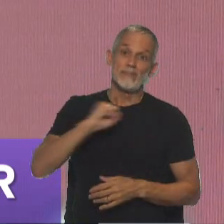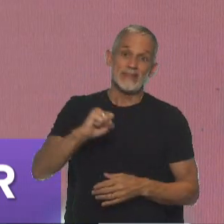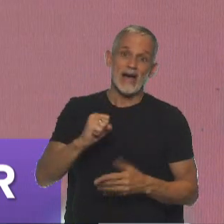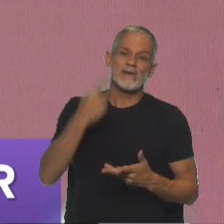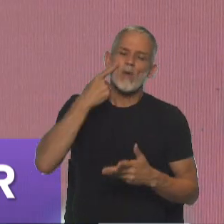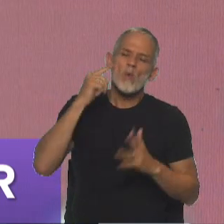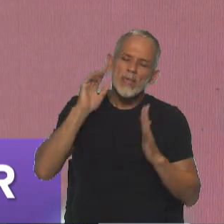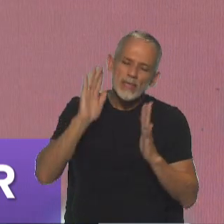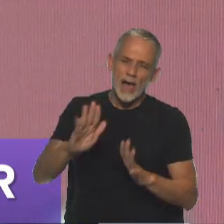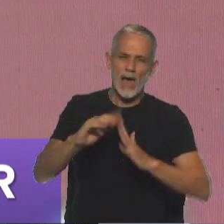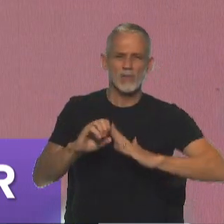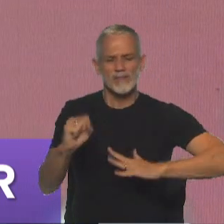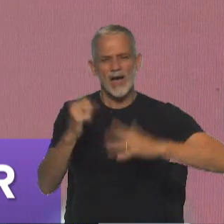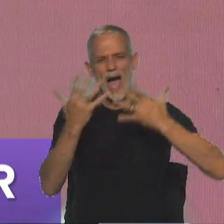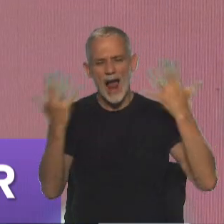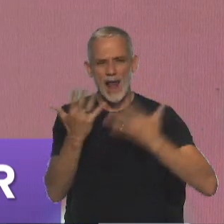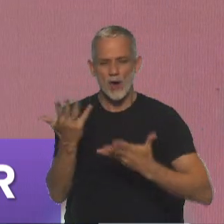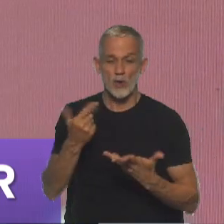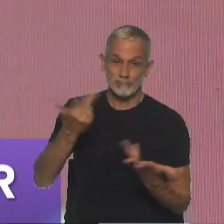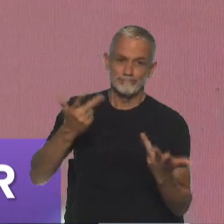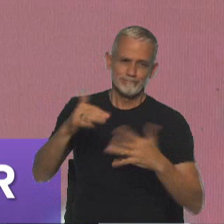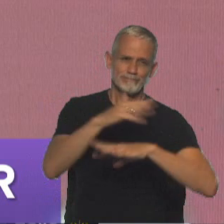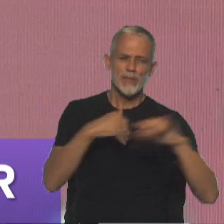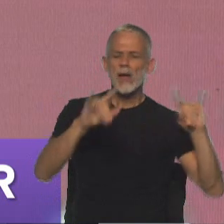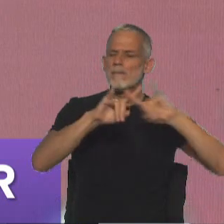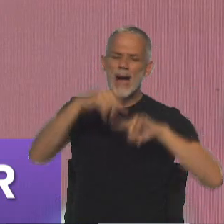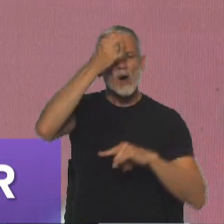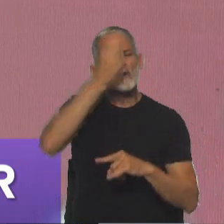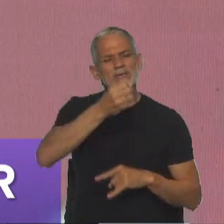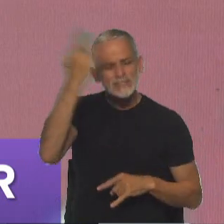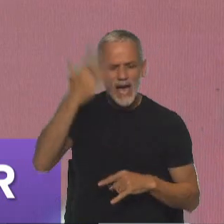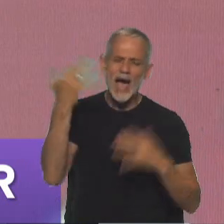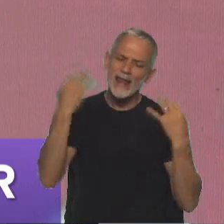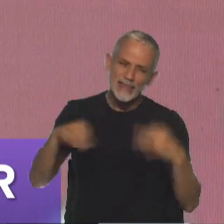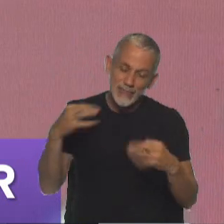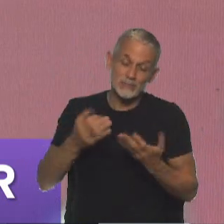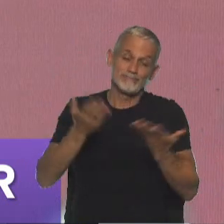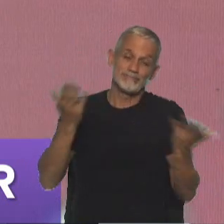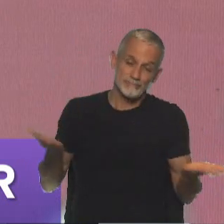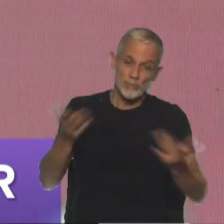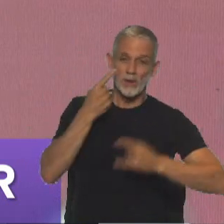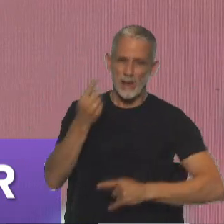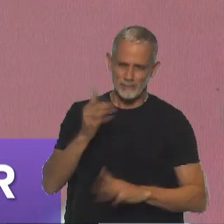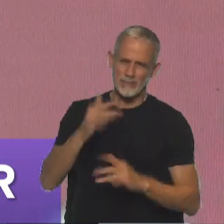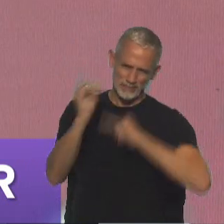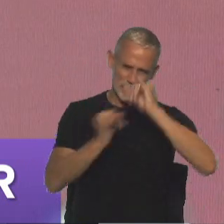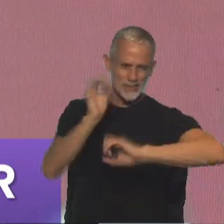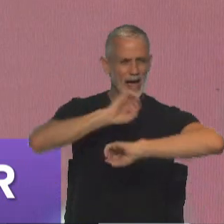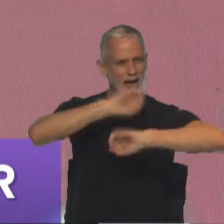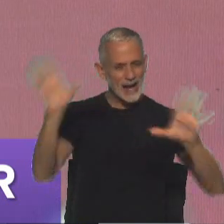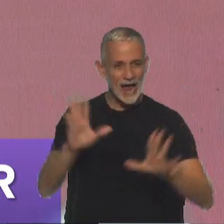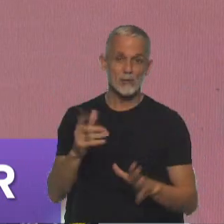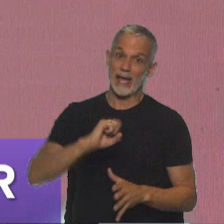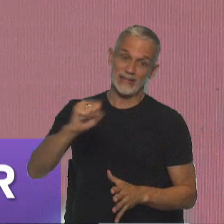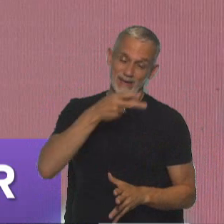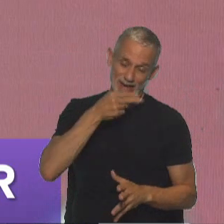estafa. Hay que estar muy atentos, se suele decir, entrar a las páginas oficiales, pero bueno, compartimos esta nota para precisamente evitar estafas